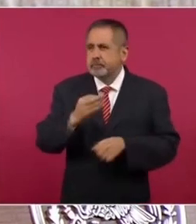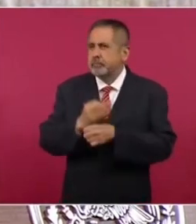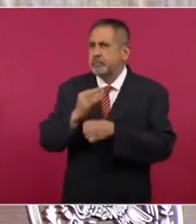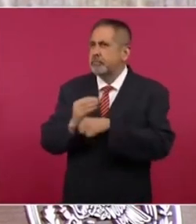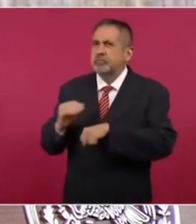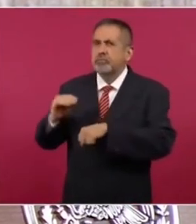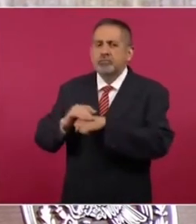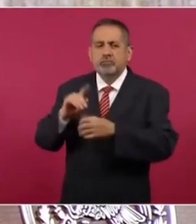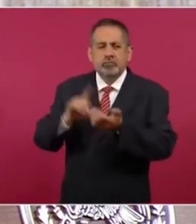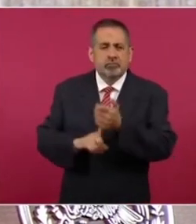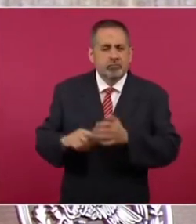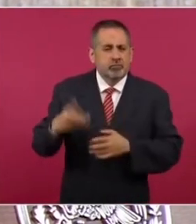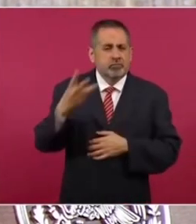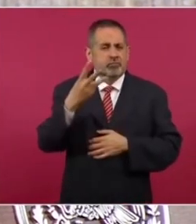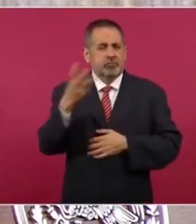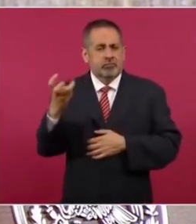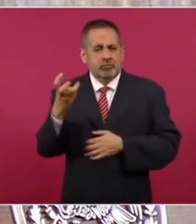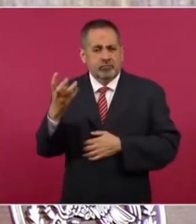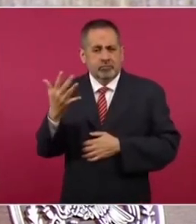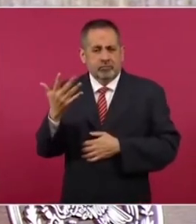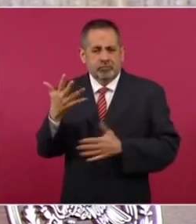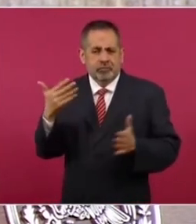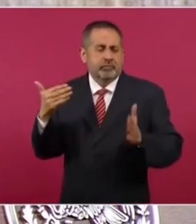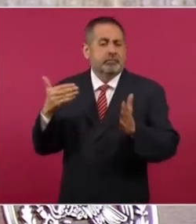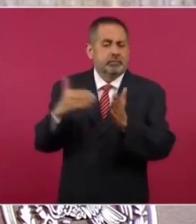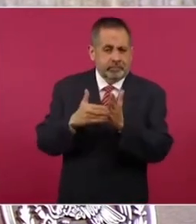de ser como 350,000 millones